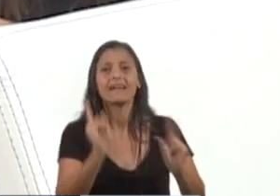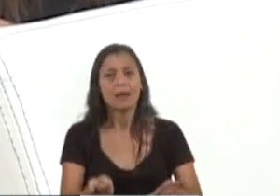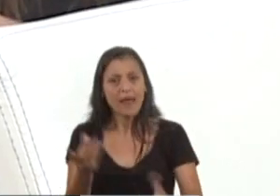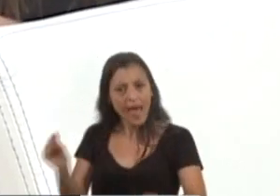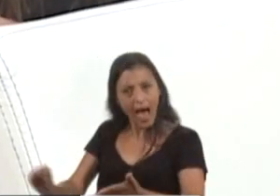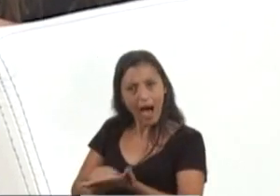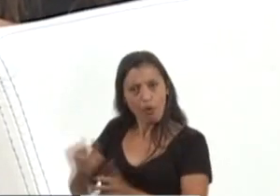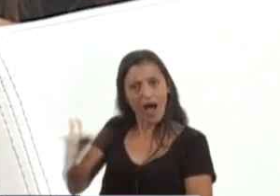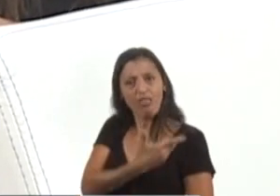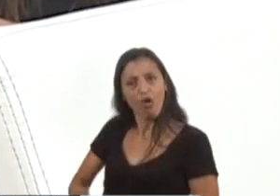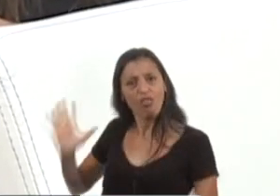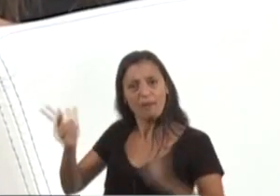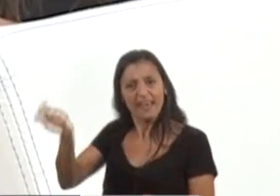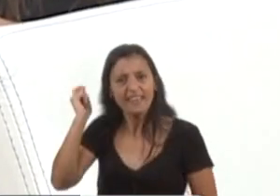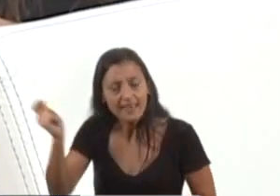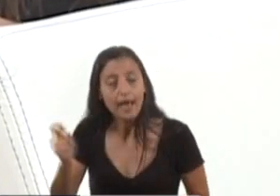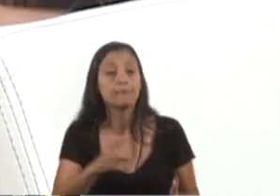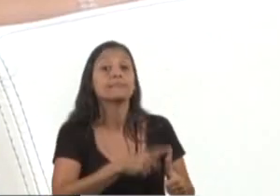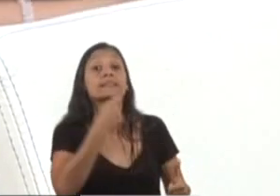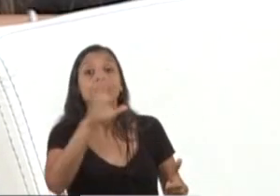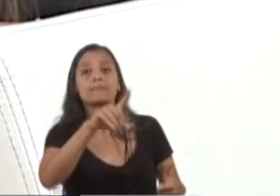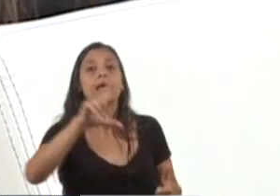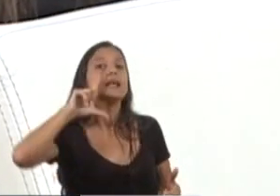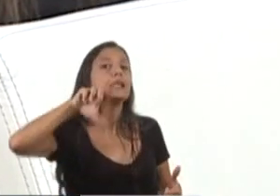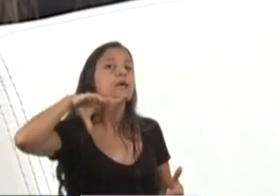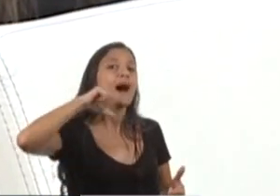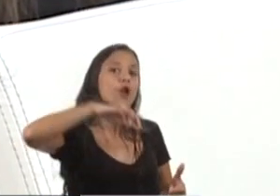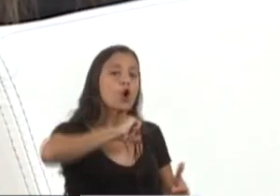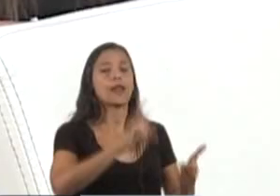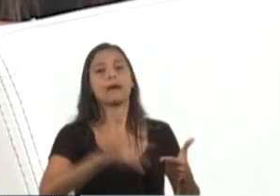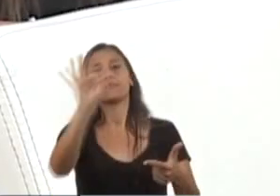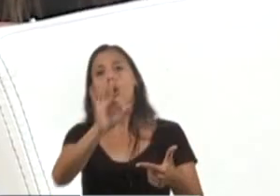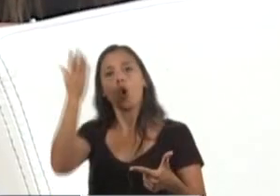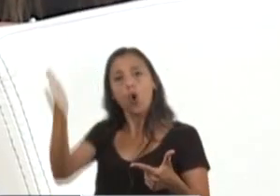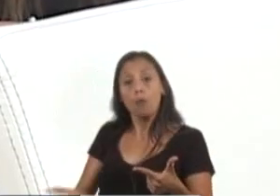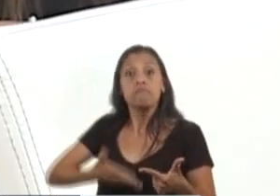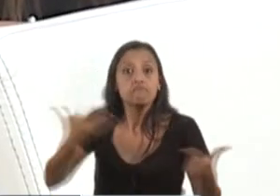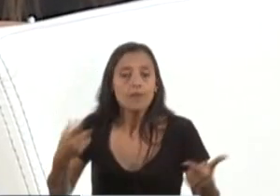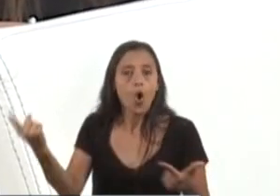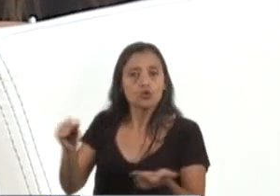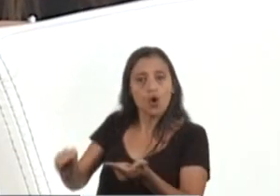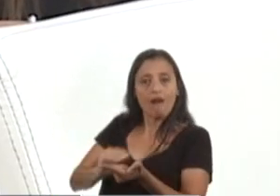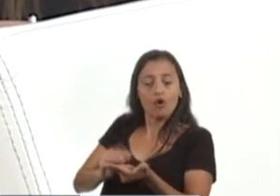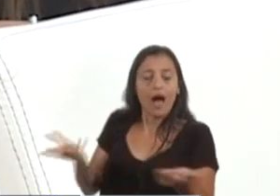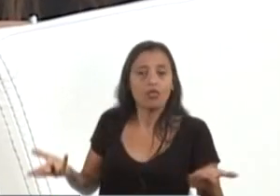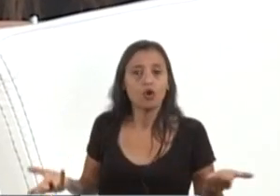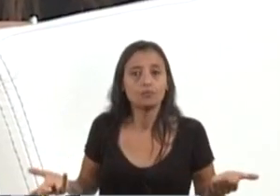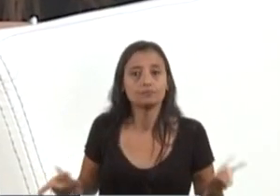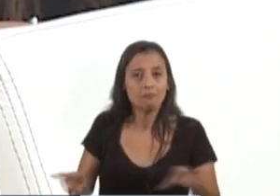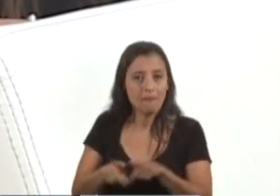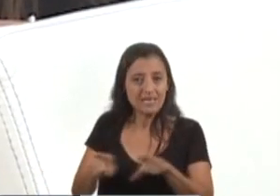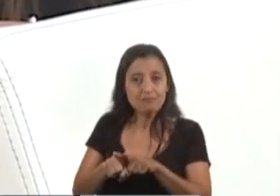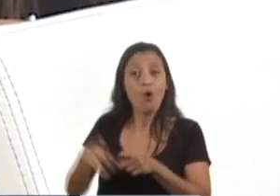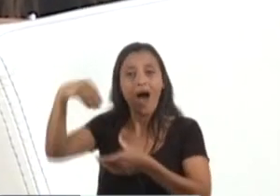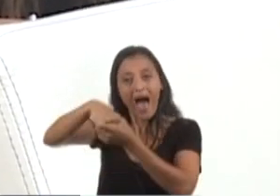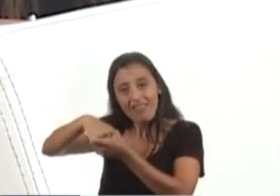va a ser Mariano Cunio Libarona, como se estimó, se rumoreó en algún inicio, o si será alguien también del estudio